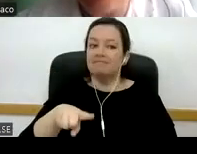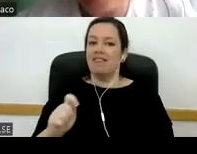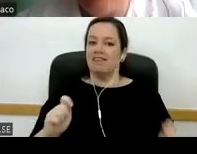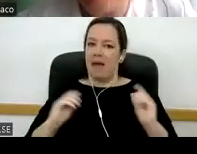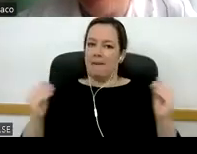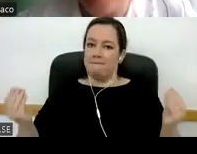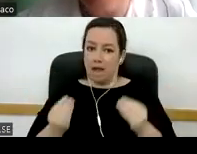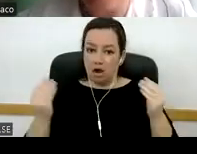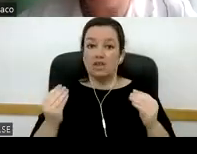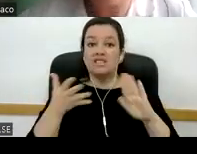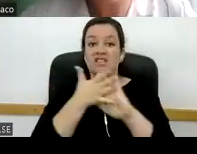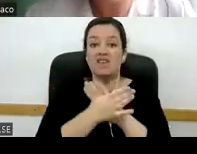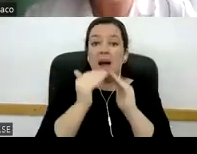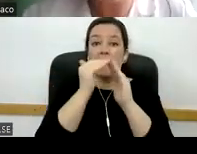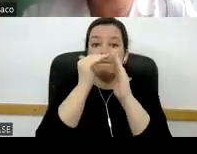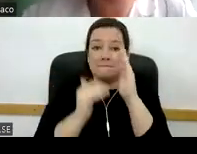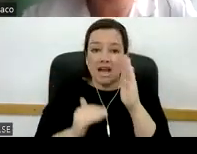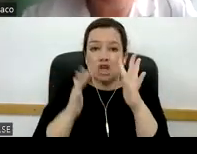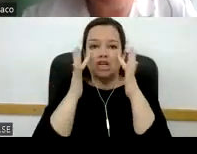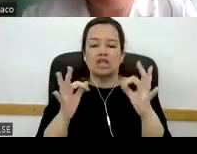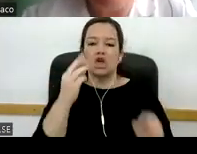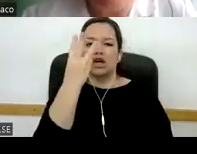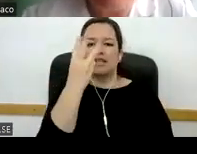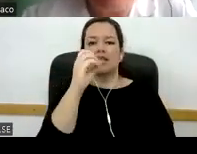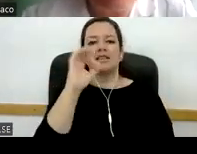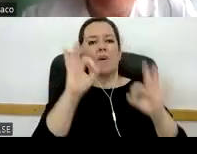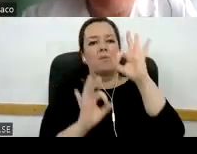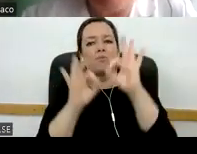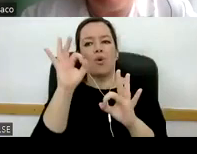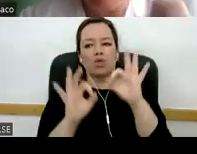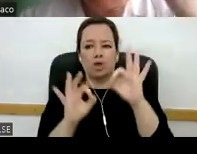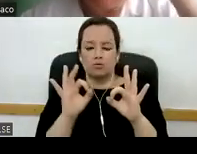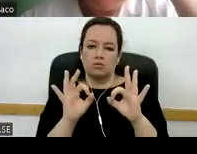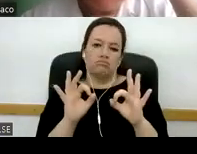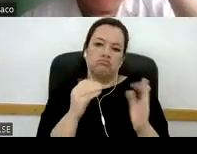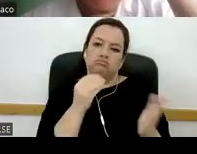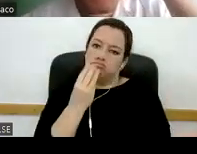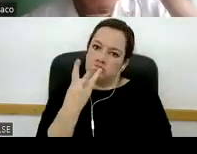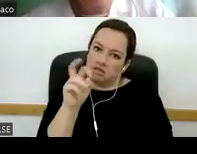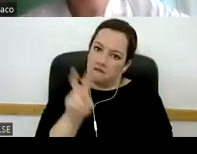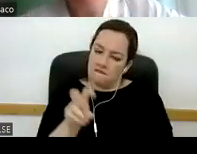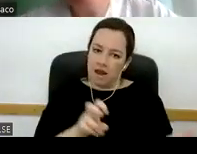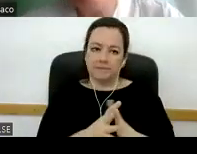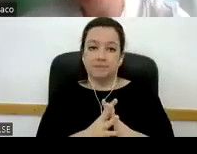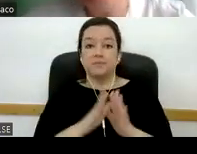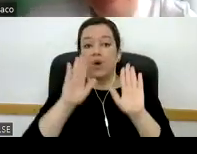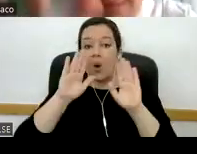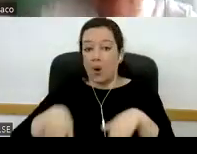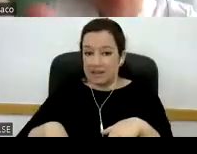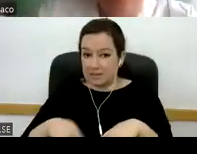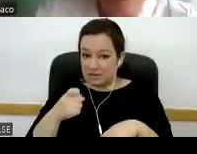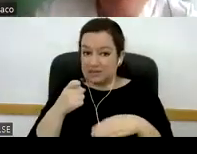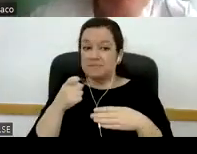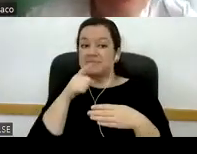caso podemos obtener hasta una disminución del riesgo cardiovascular de un 30%, que no es nada desdeñable. Y hemos dejado para el final de